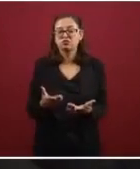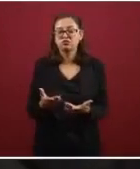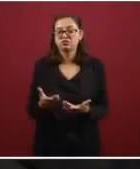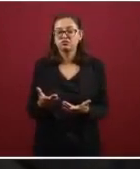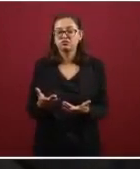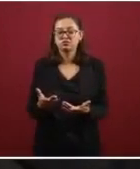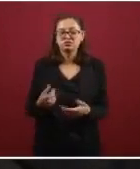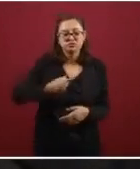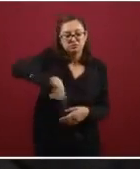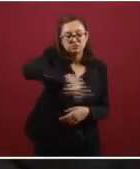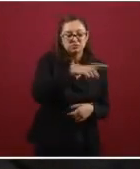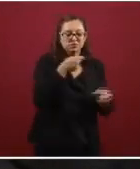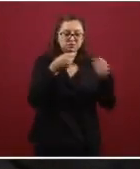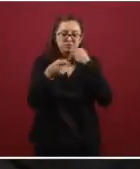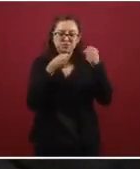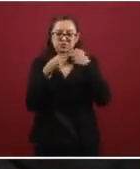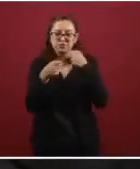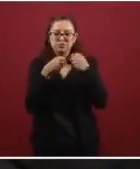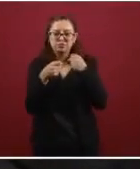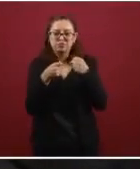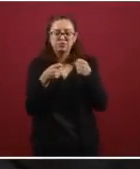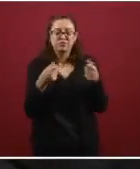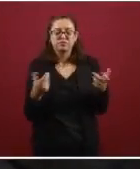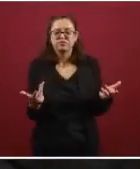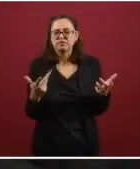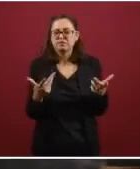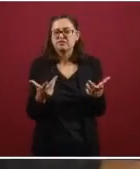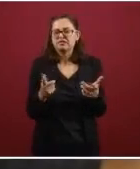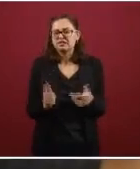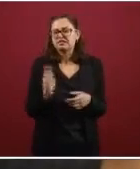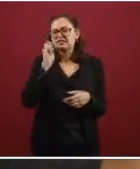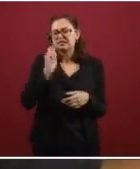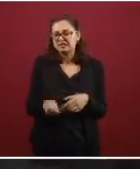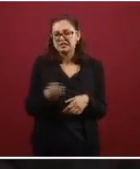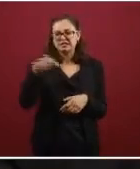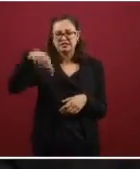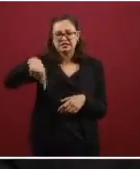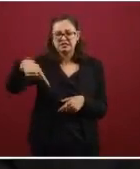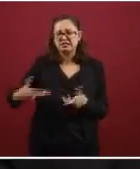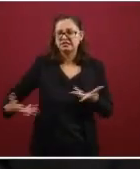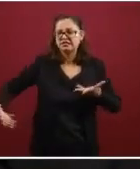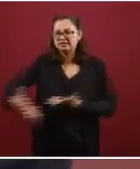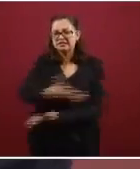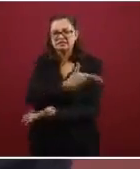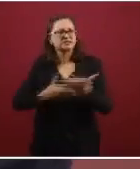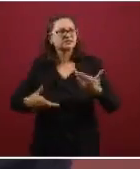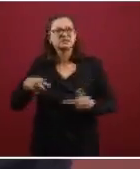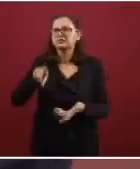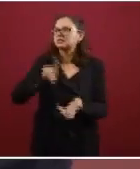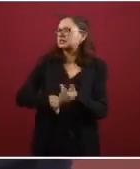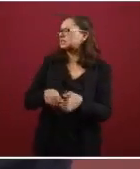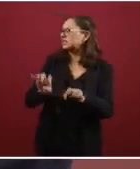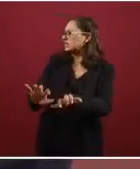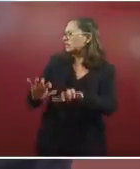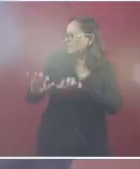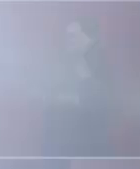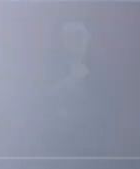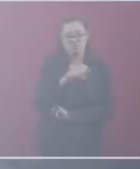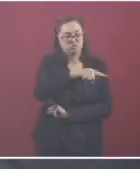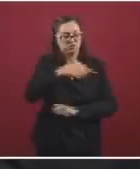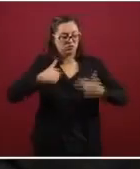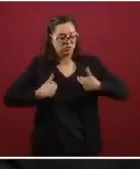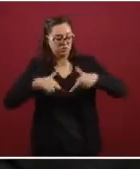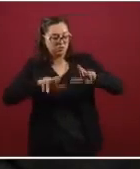sus periodistas, es decir, que en esta mismo, en este diálogo circular, pues hay periodistas que no son